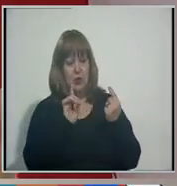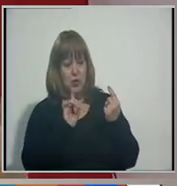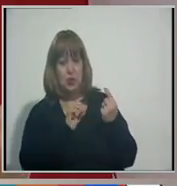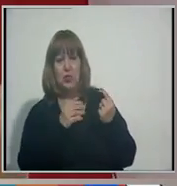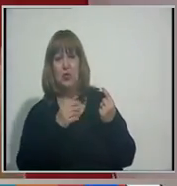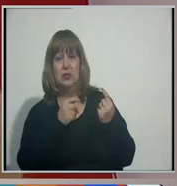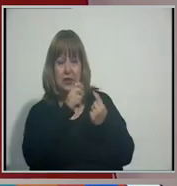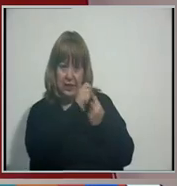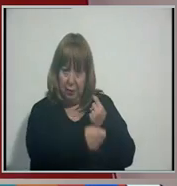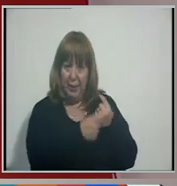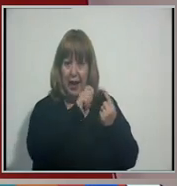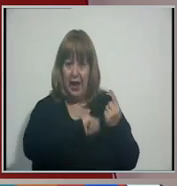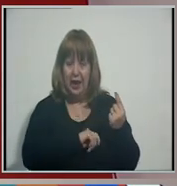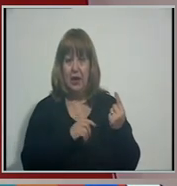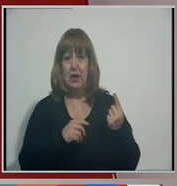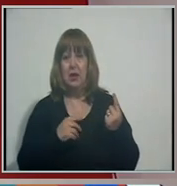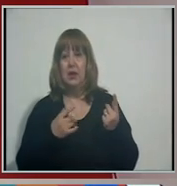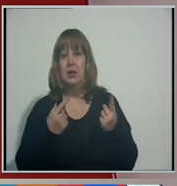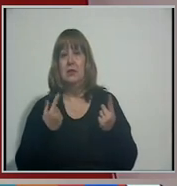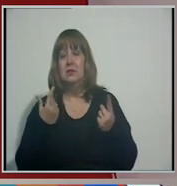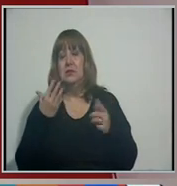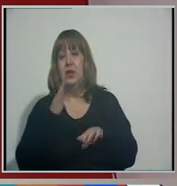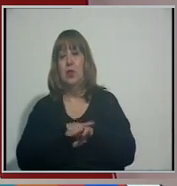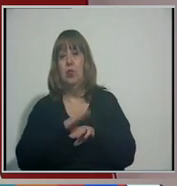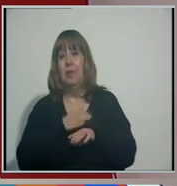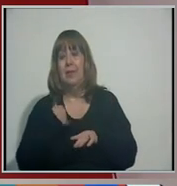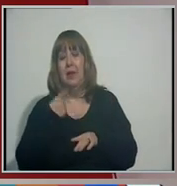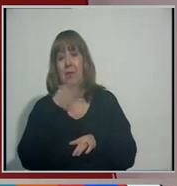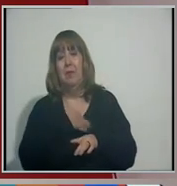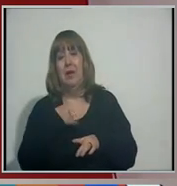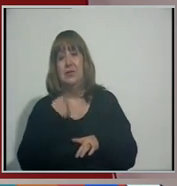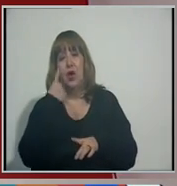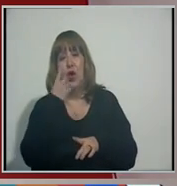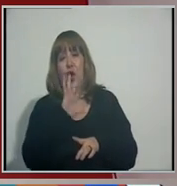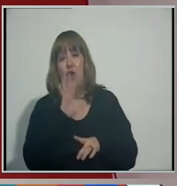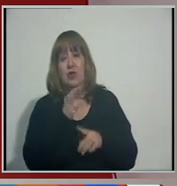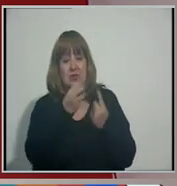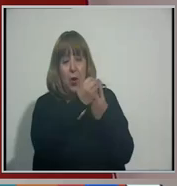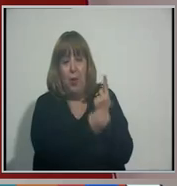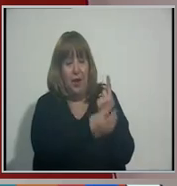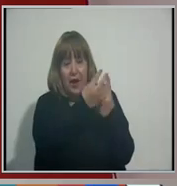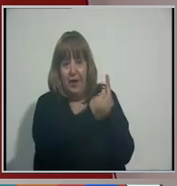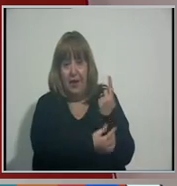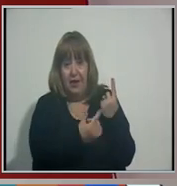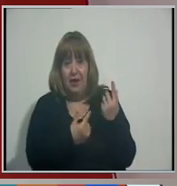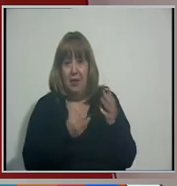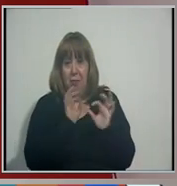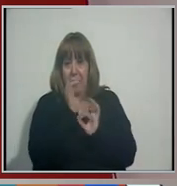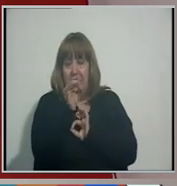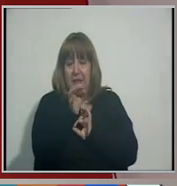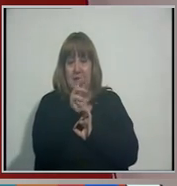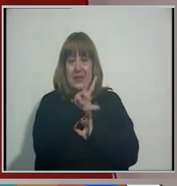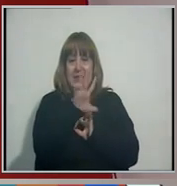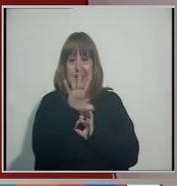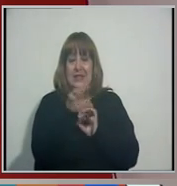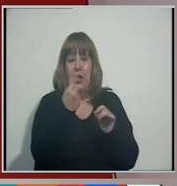la madre, con lágrimas a los ojos, dice, es culpa mía, dice, no las conocen. No conocen las bananas. A 35 minutos del centro de Mendoza,